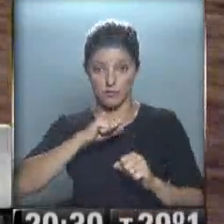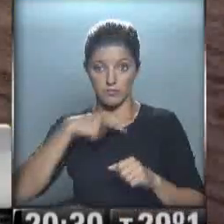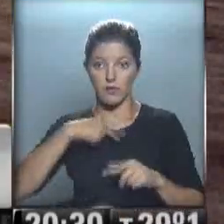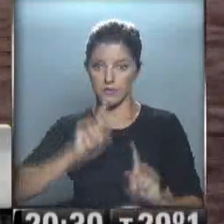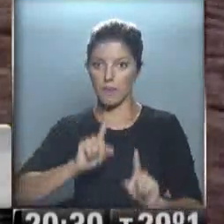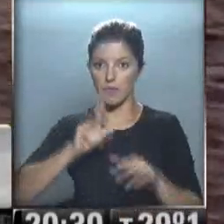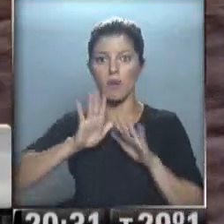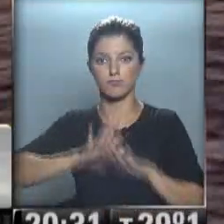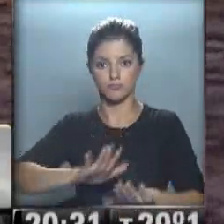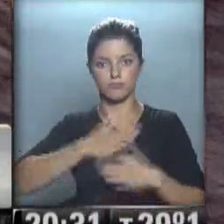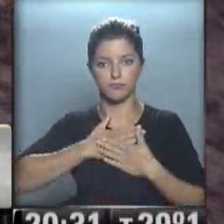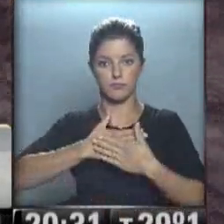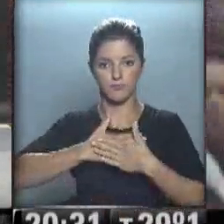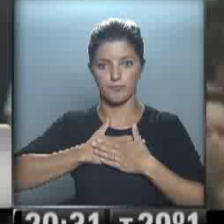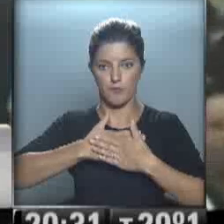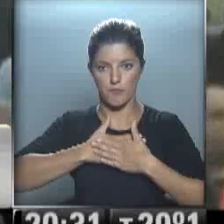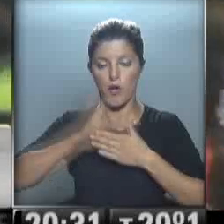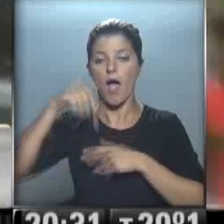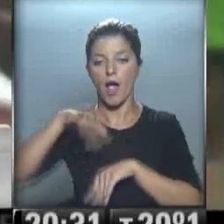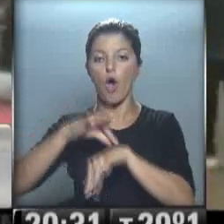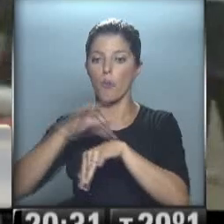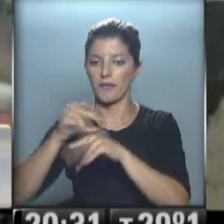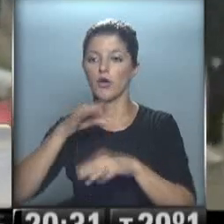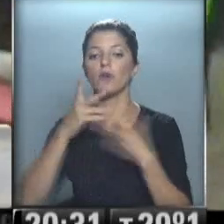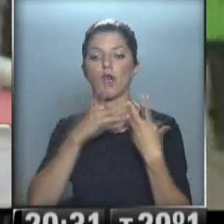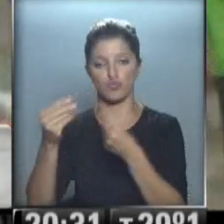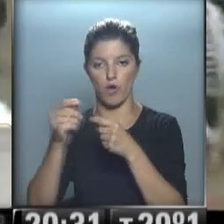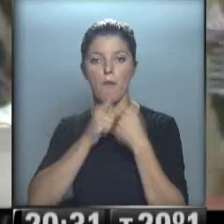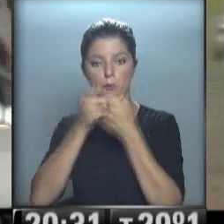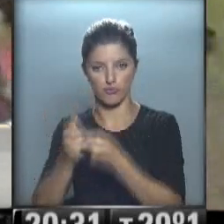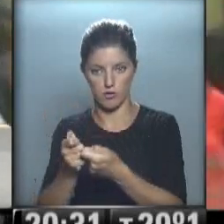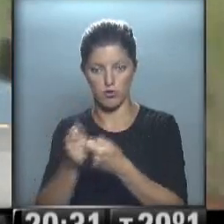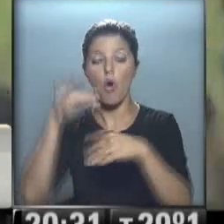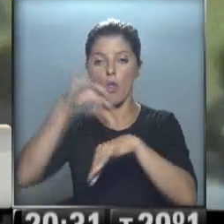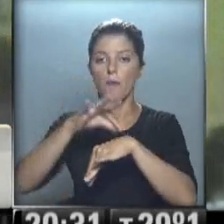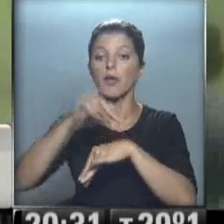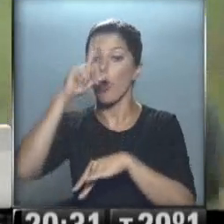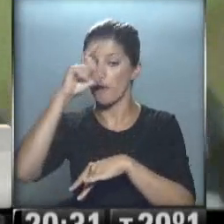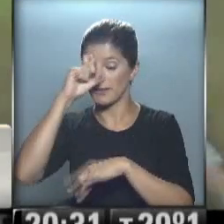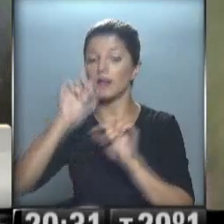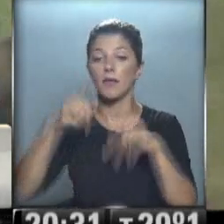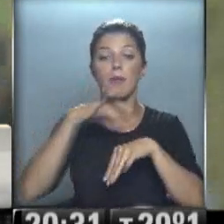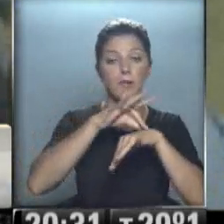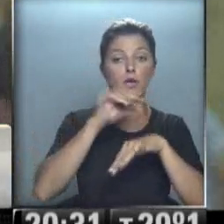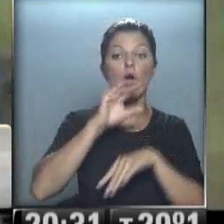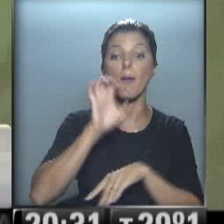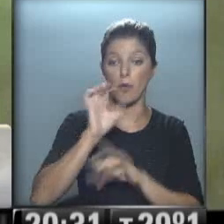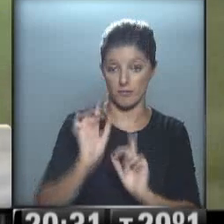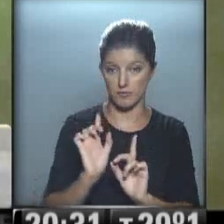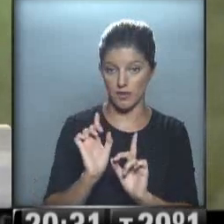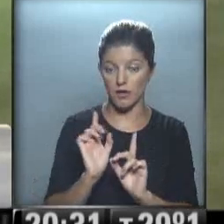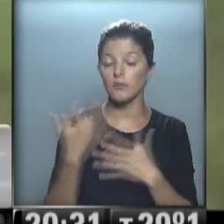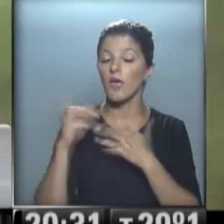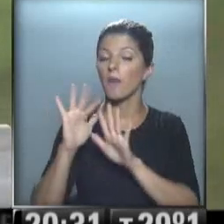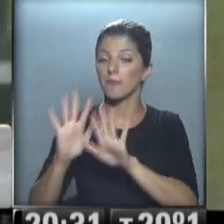la que está siendo reanimada acá por los médicos del hospital acompañada por los médicos de la provincia y esperando